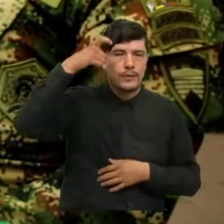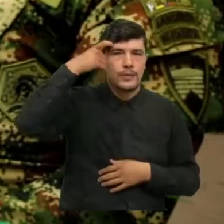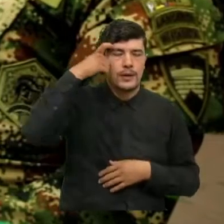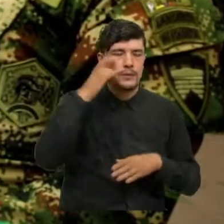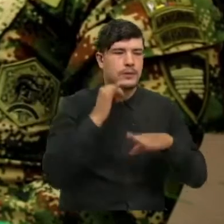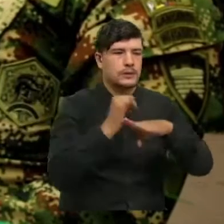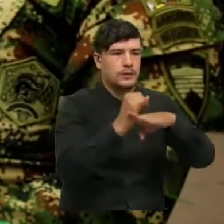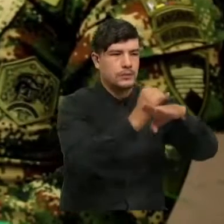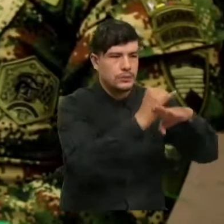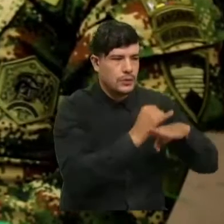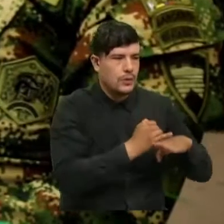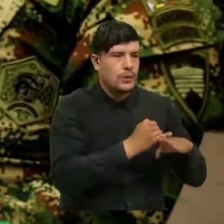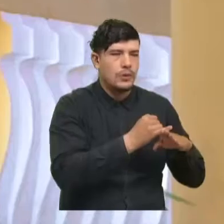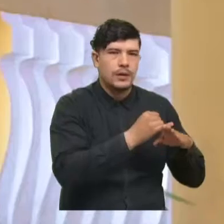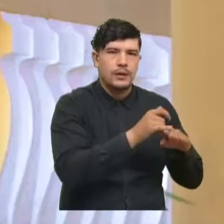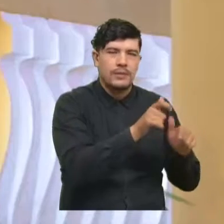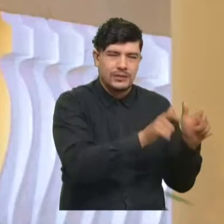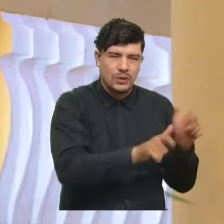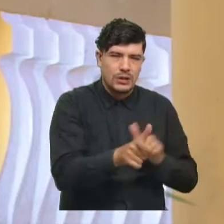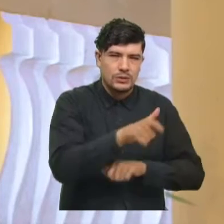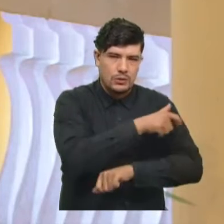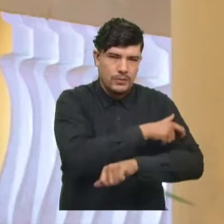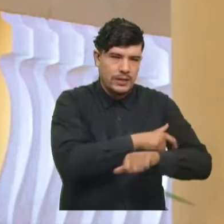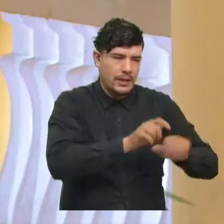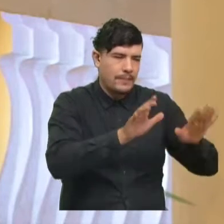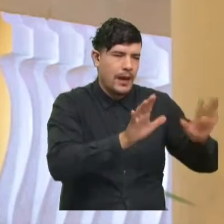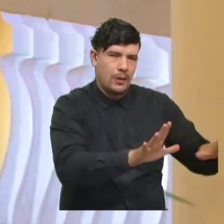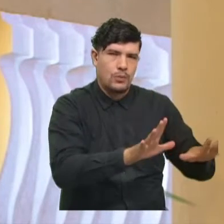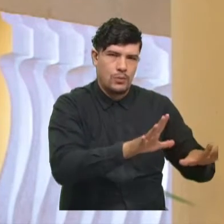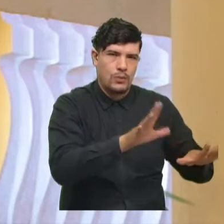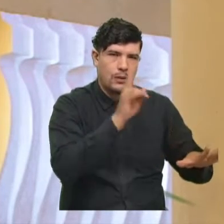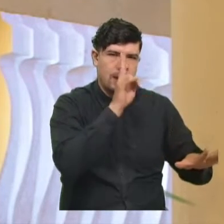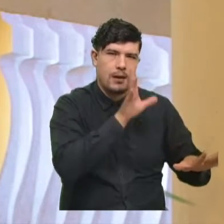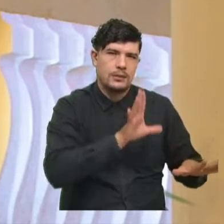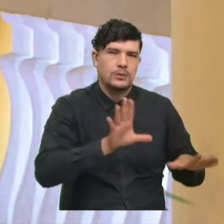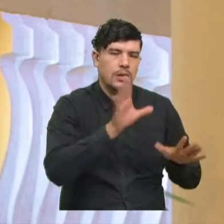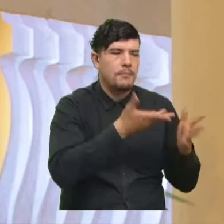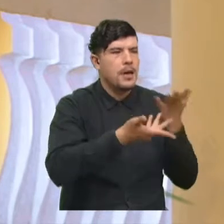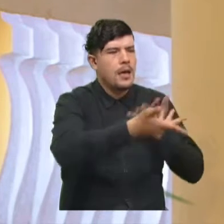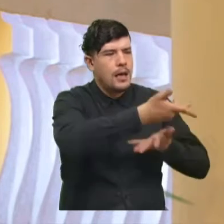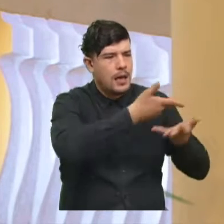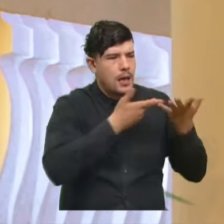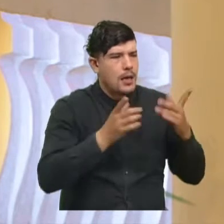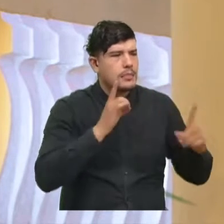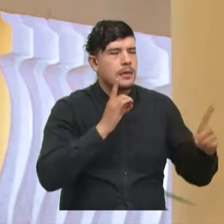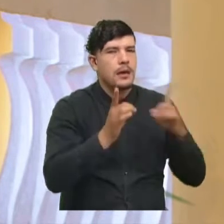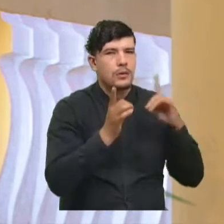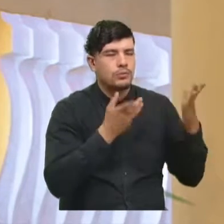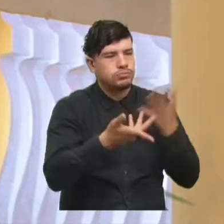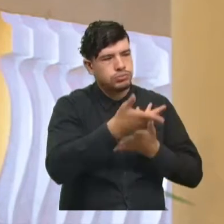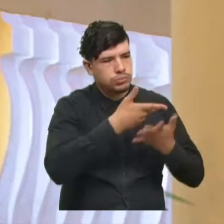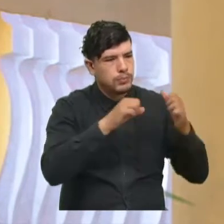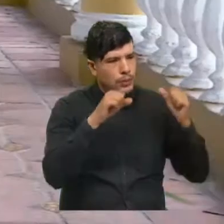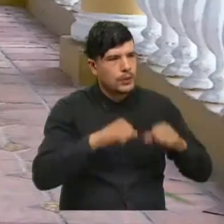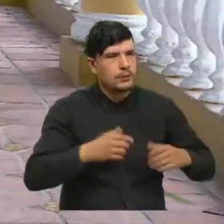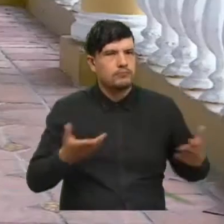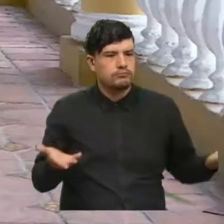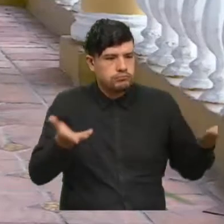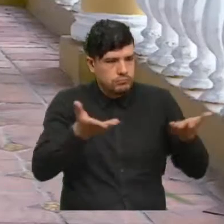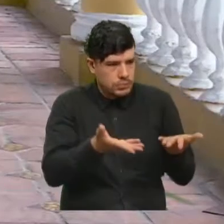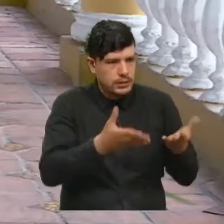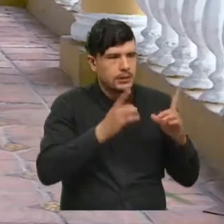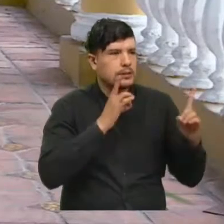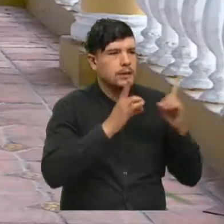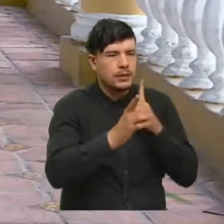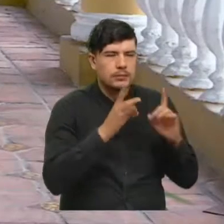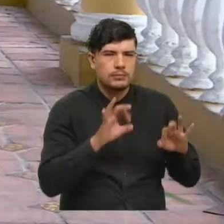y quienes hoy hacen parte de las marchas y estas manifestaciones realmente pues también tengan las garantías que es